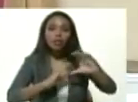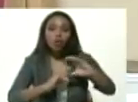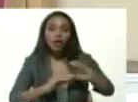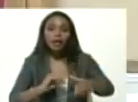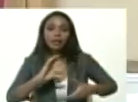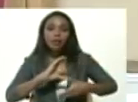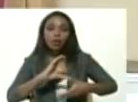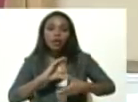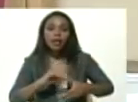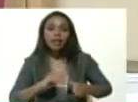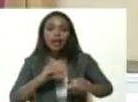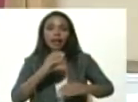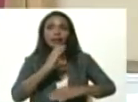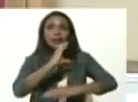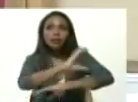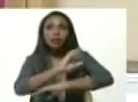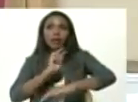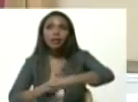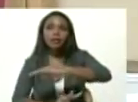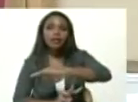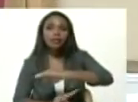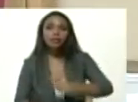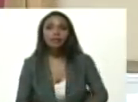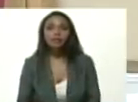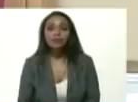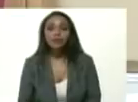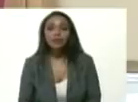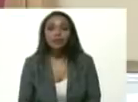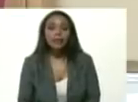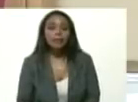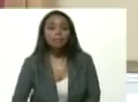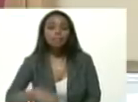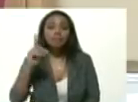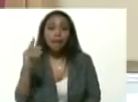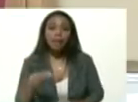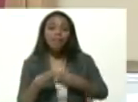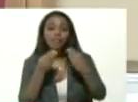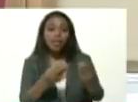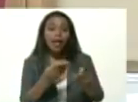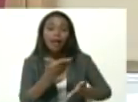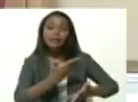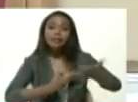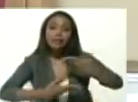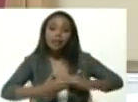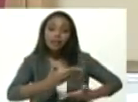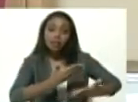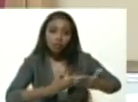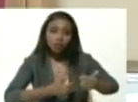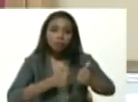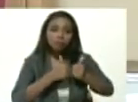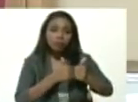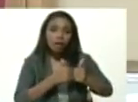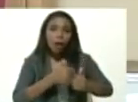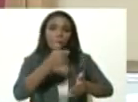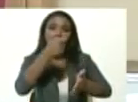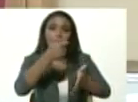telecomunicaciones, CAN TV, y dar la garantía del servicio.